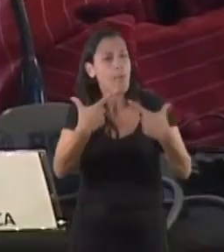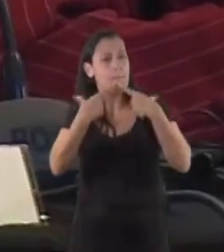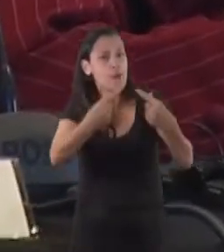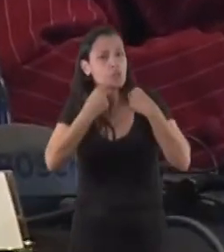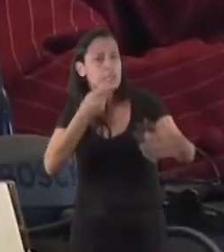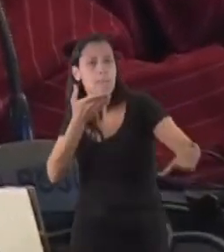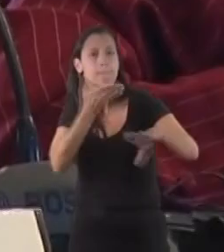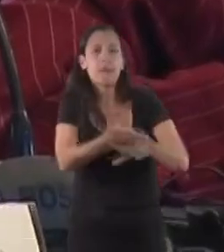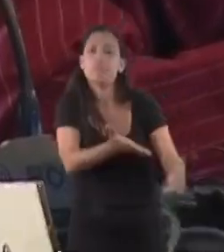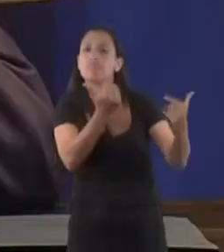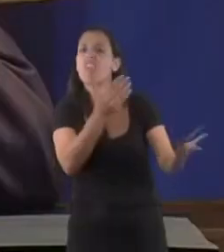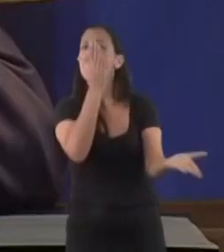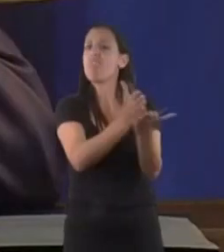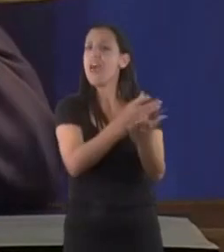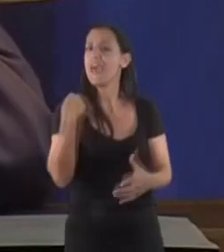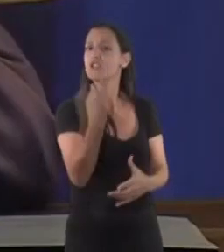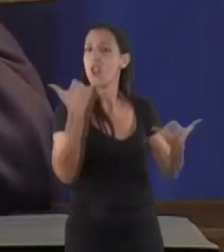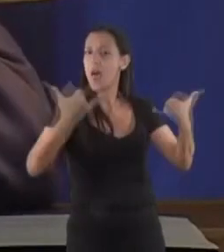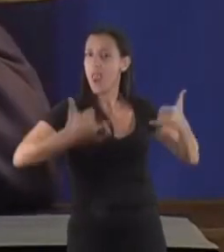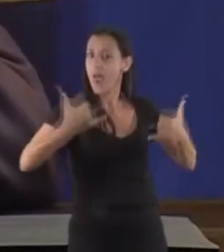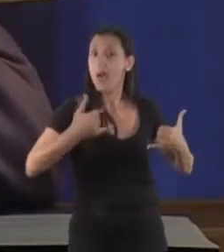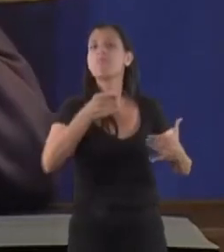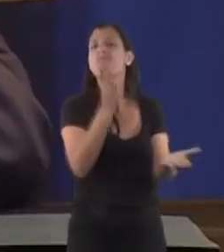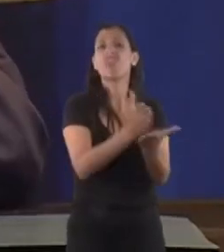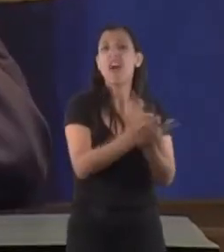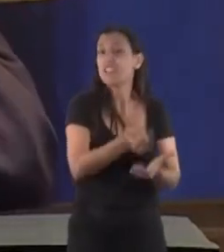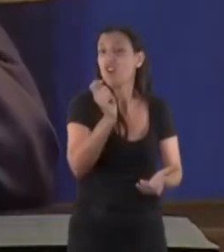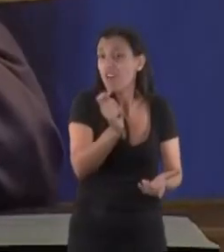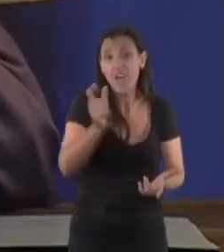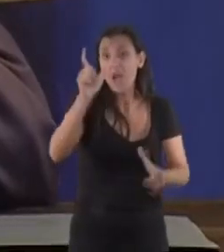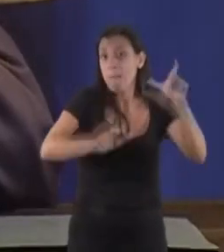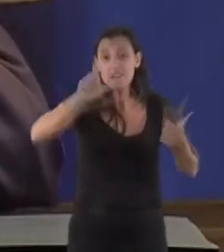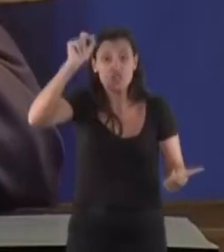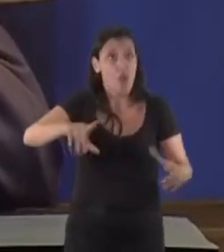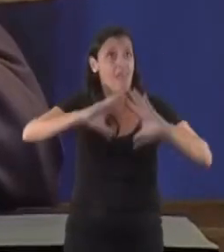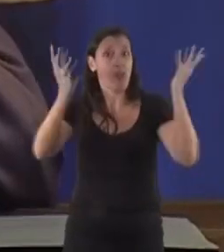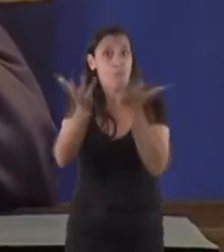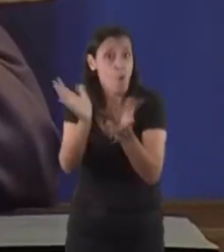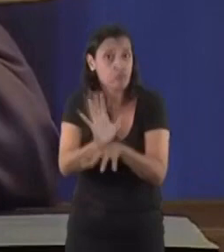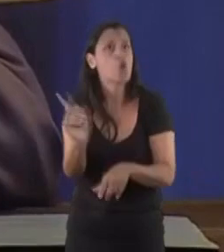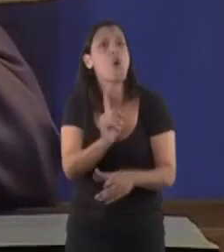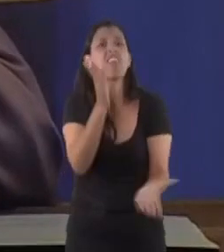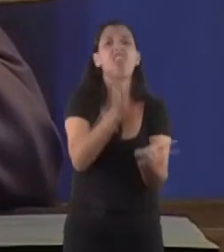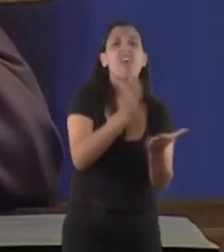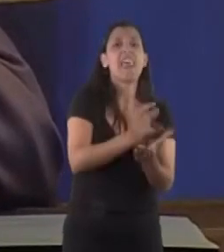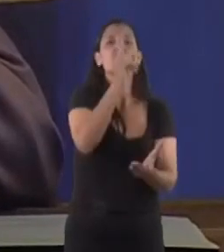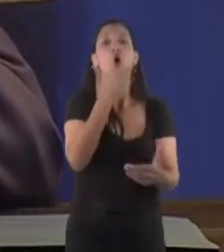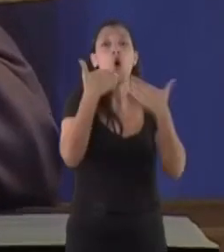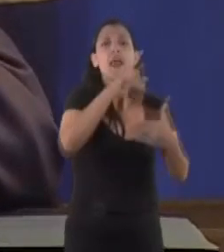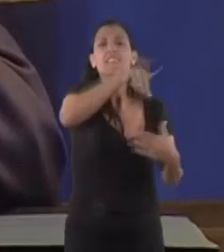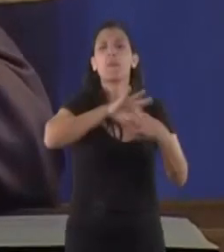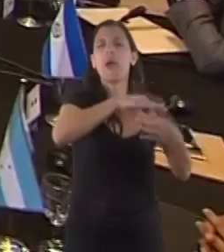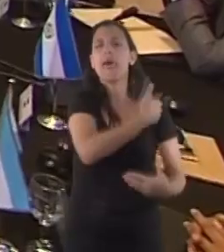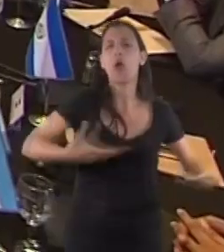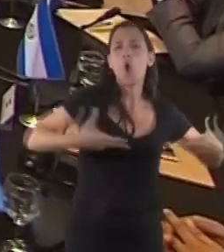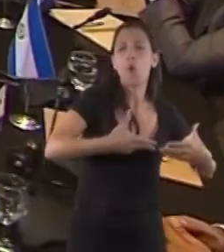que legítimamente tenemos, que son los derechos que tienen los habitantes de esta tierra. No son los derechos de un gobierno, son los